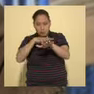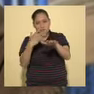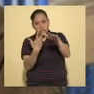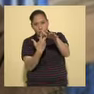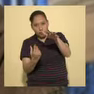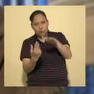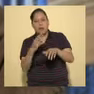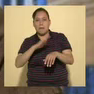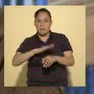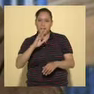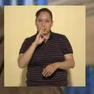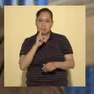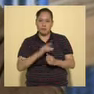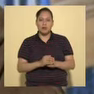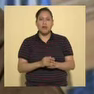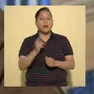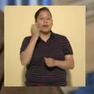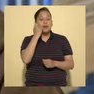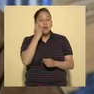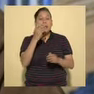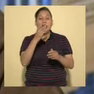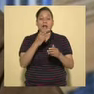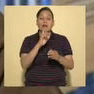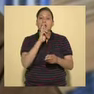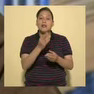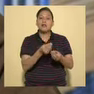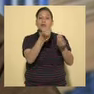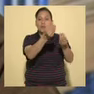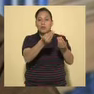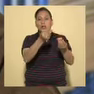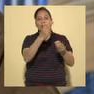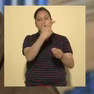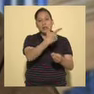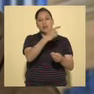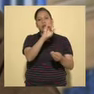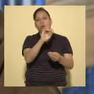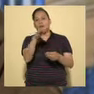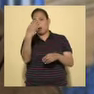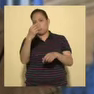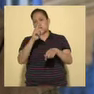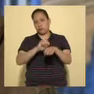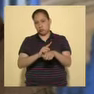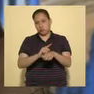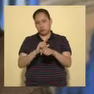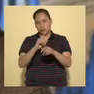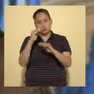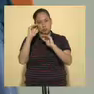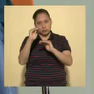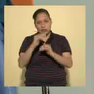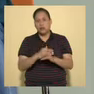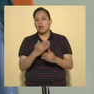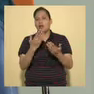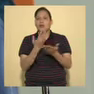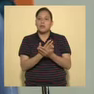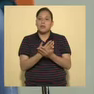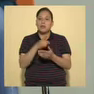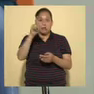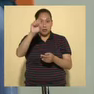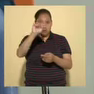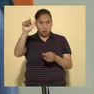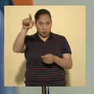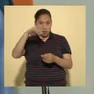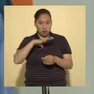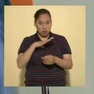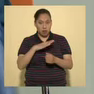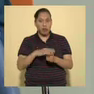generalmente se tarda de 7 a 14 días en estar. Okay. Entonces, no importa. Eso, no hay ningún problema. ¿Se hace en el Seguro Social este tipo